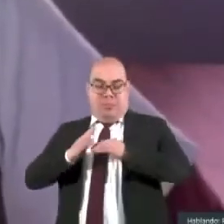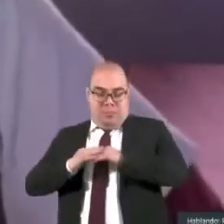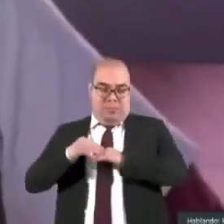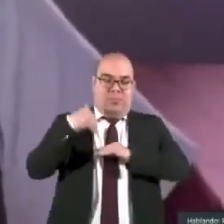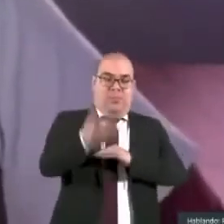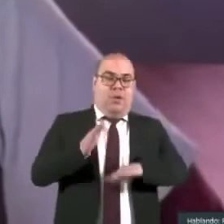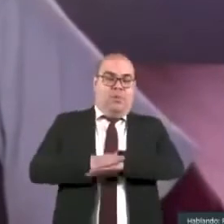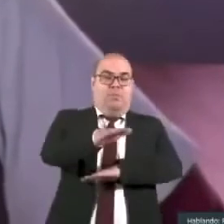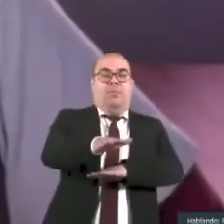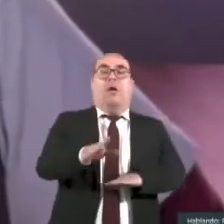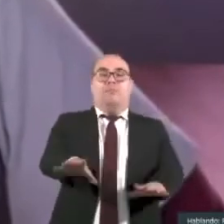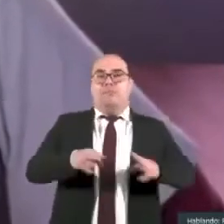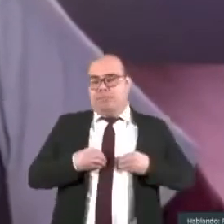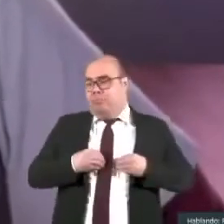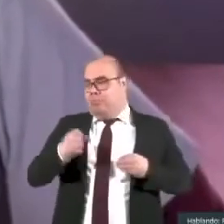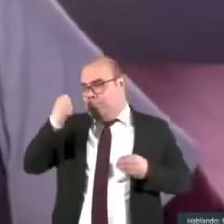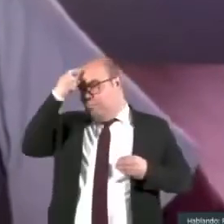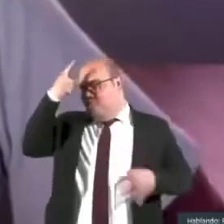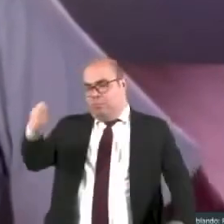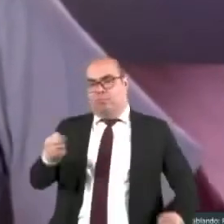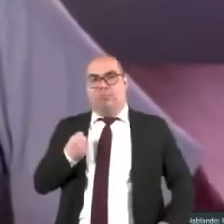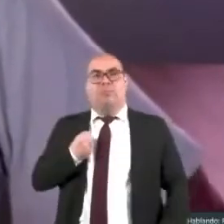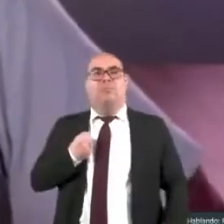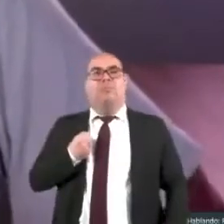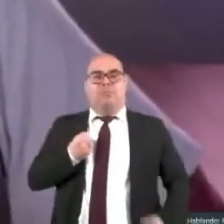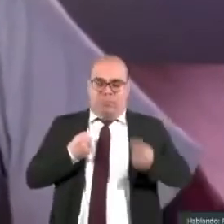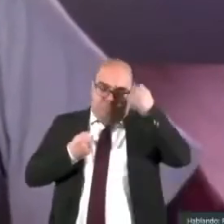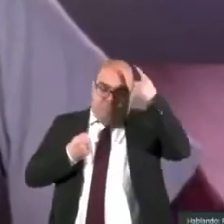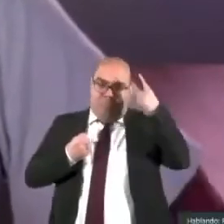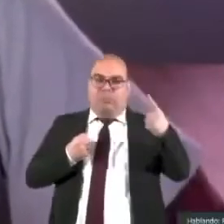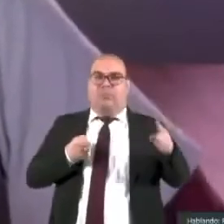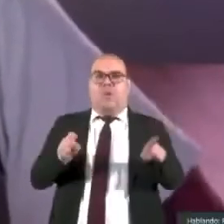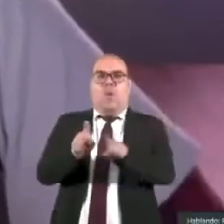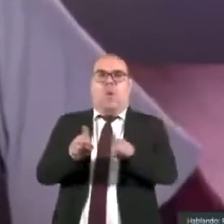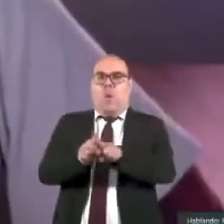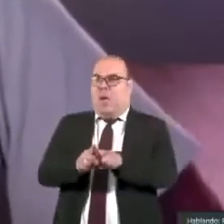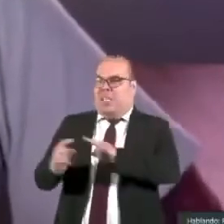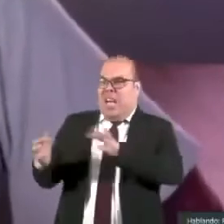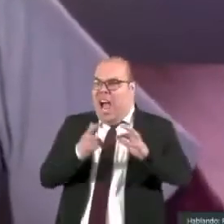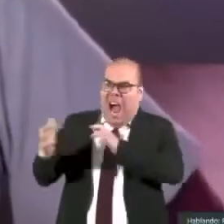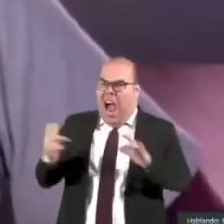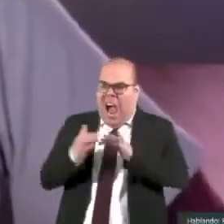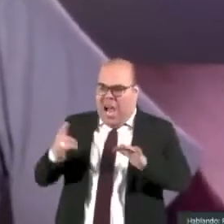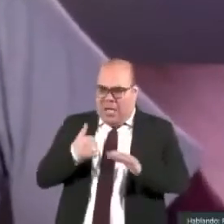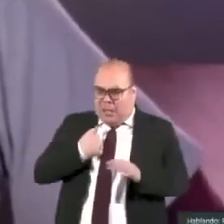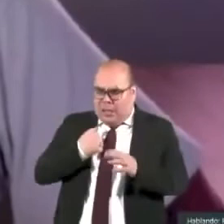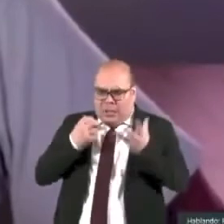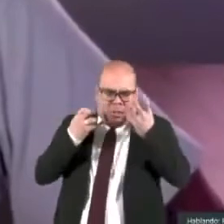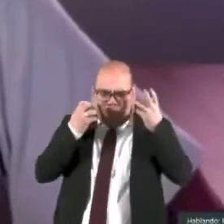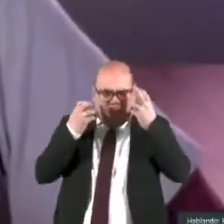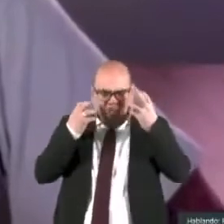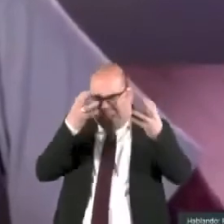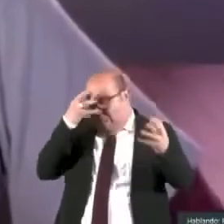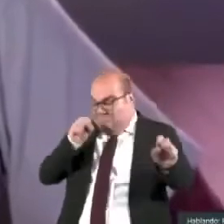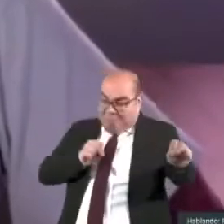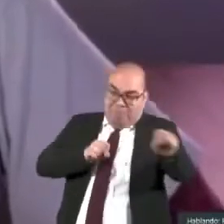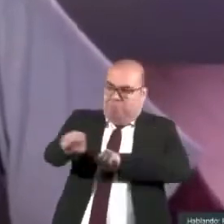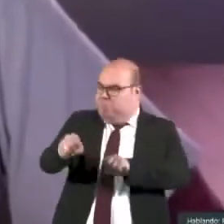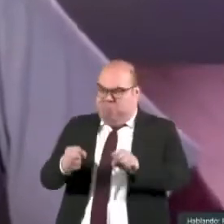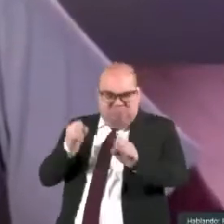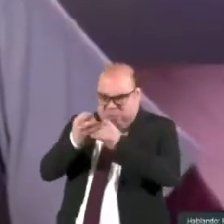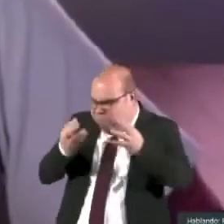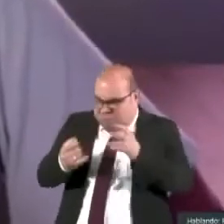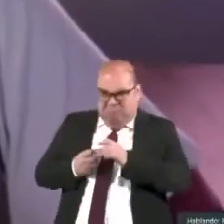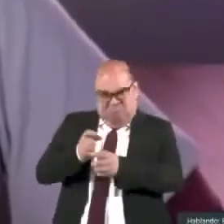una vorágine que nos embriagó, una vorágine que nos ensegueció, una vorágine que no nos dio tiempo, no nos